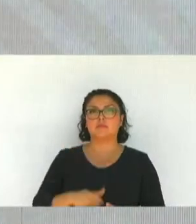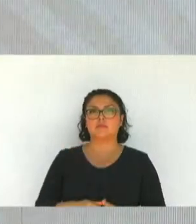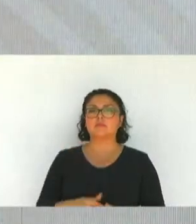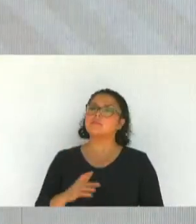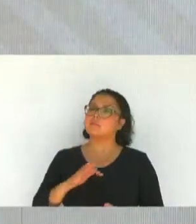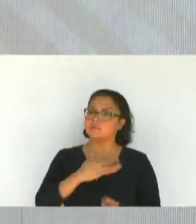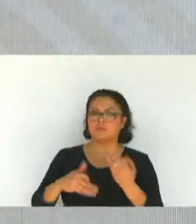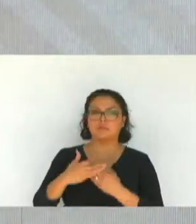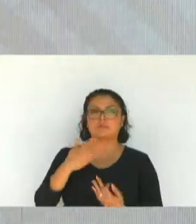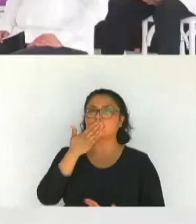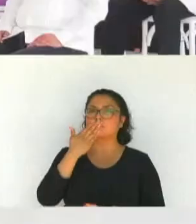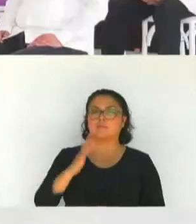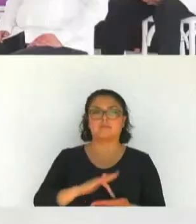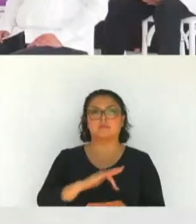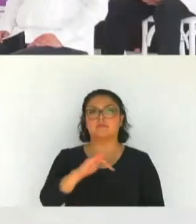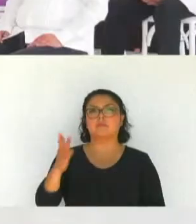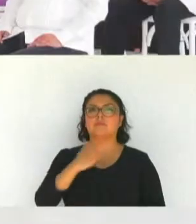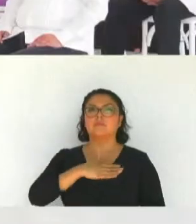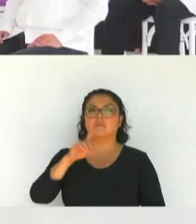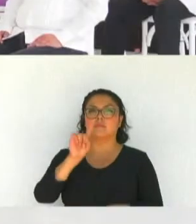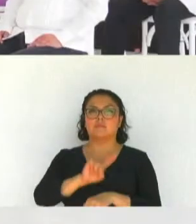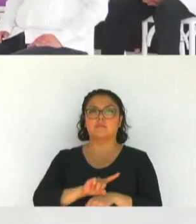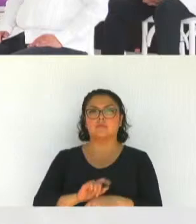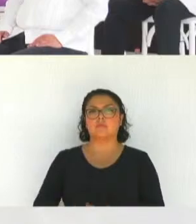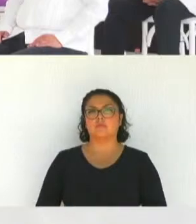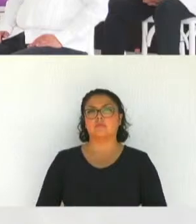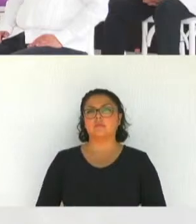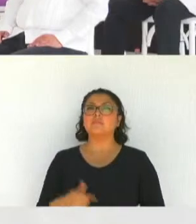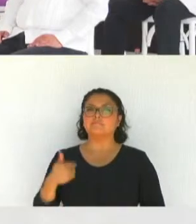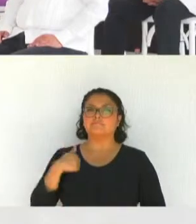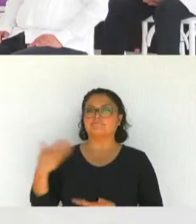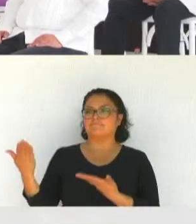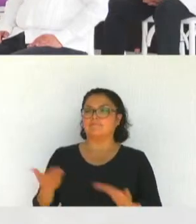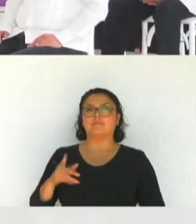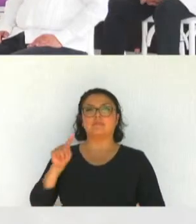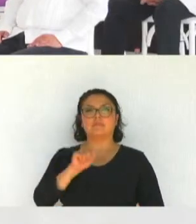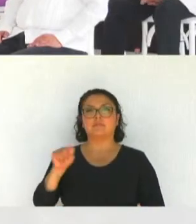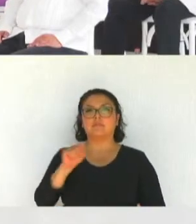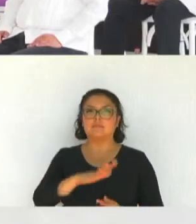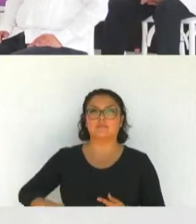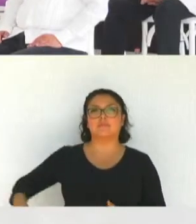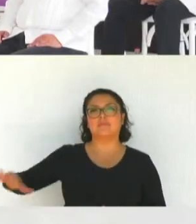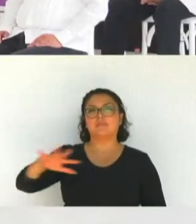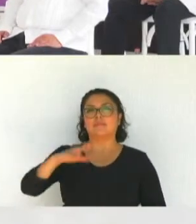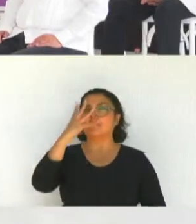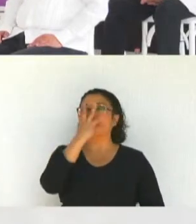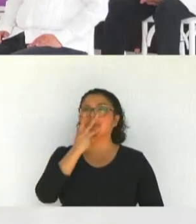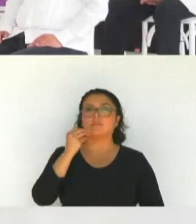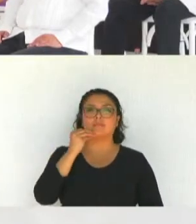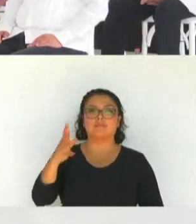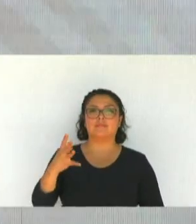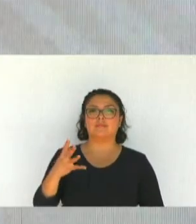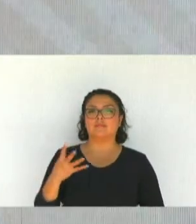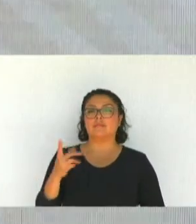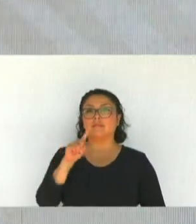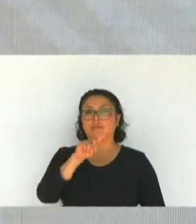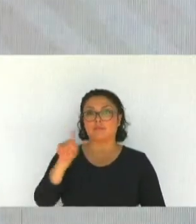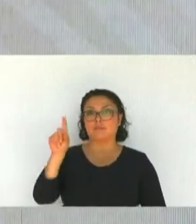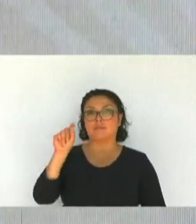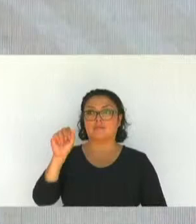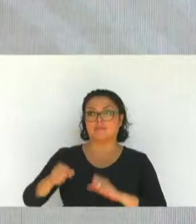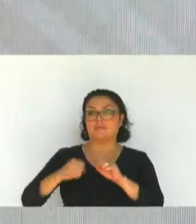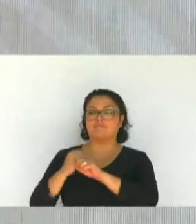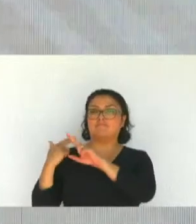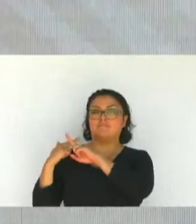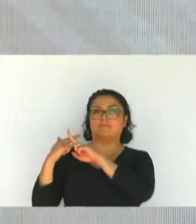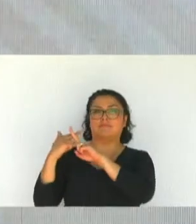Muy buenos días. Es un honor estar en Torreón, este hermoso lugar, que tiene más de 120 años de historia